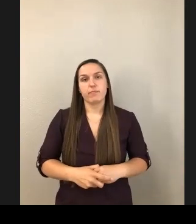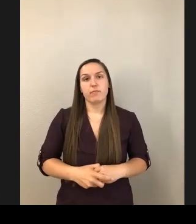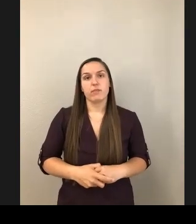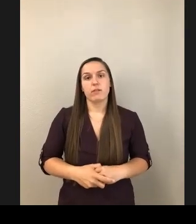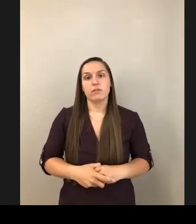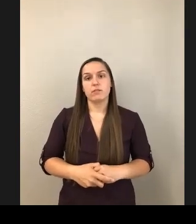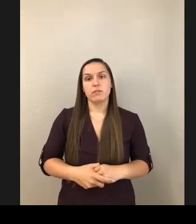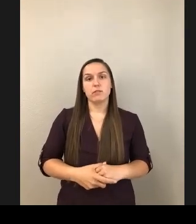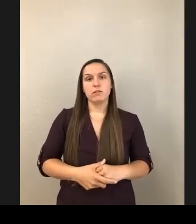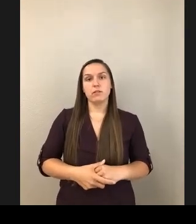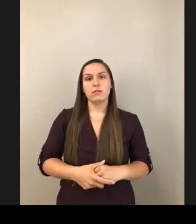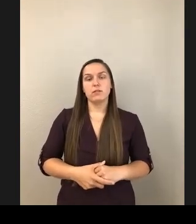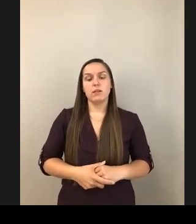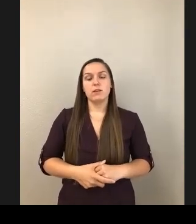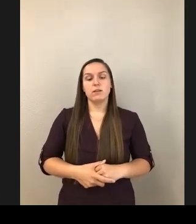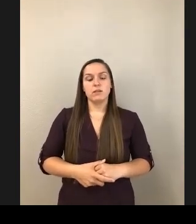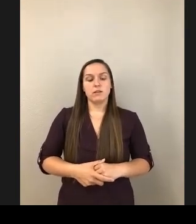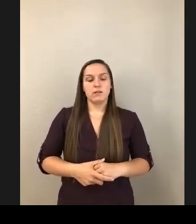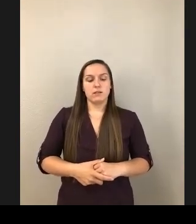excluidos?